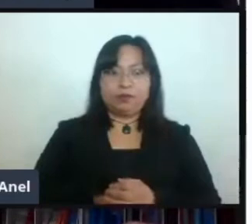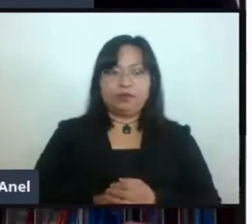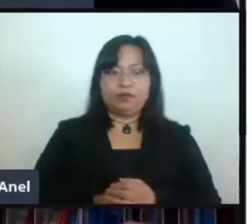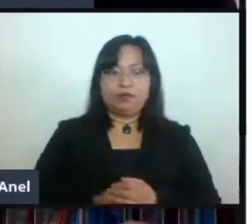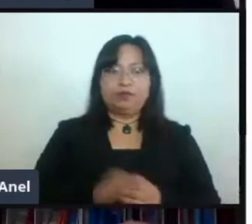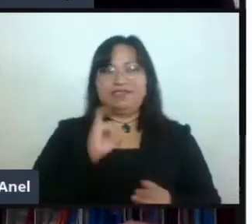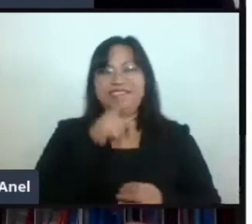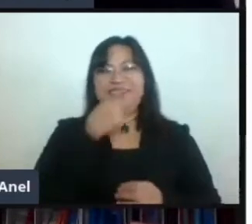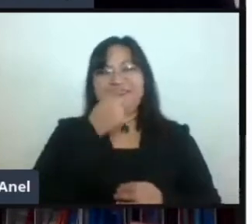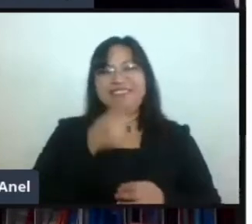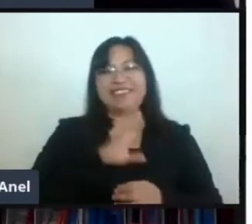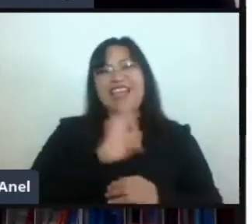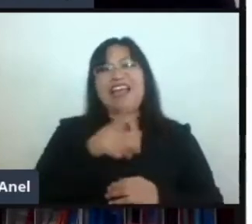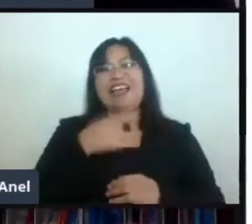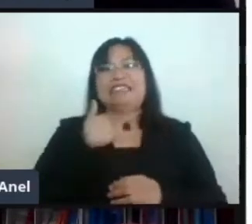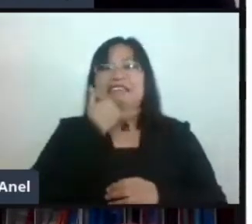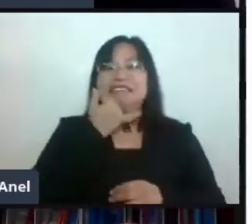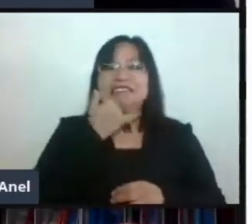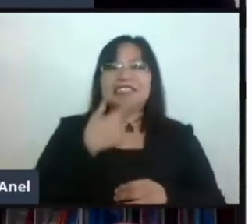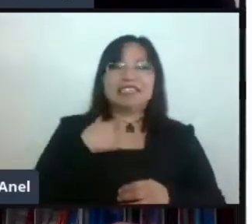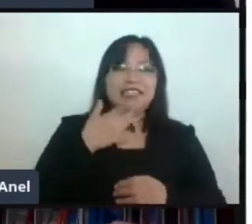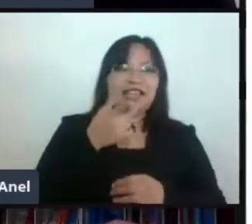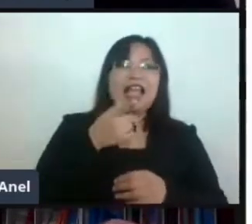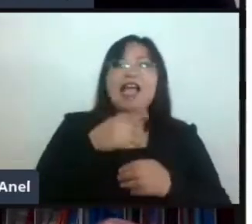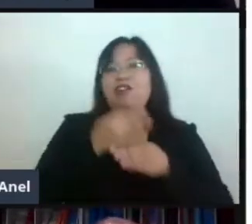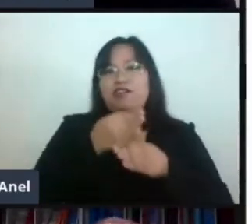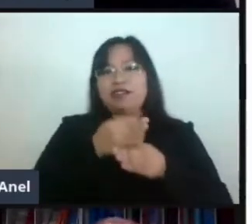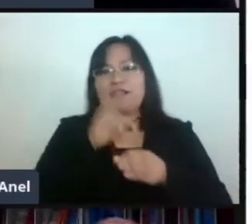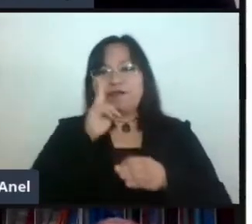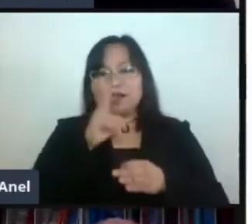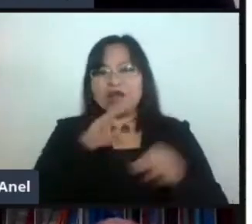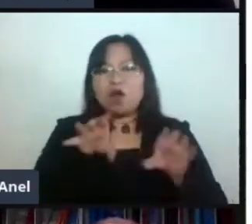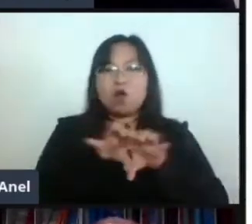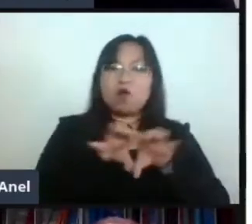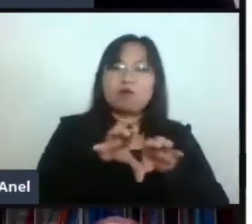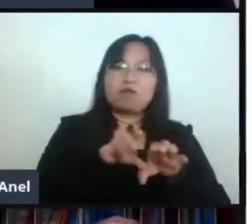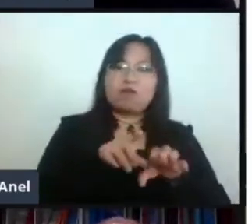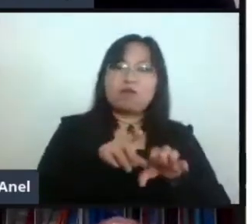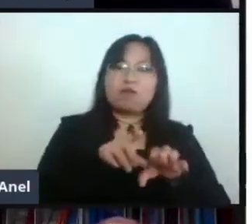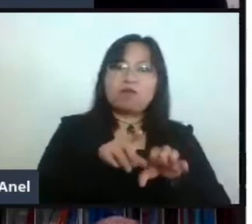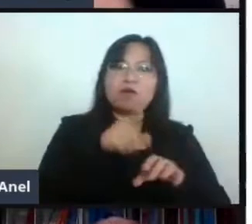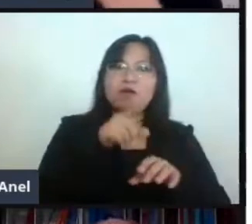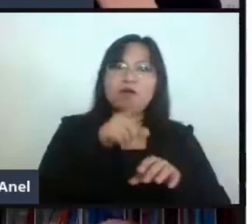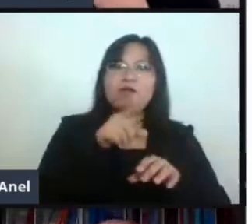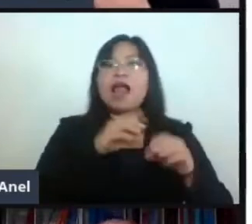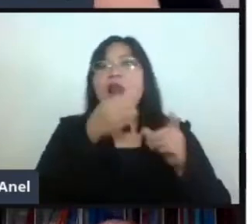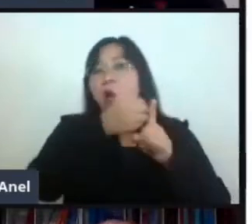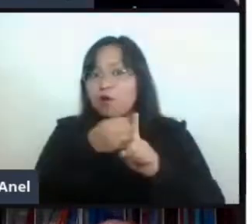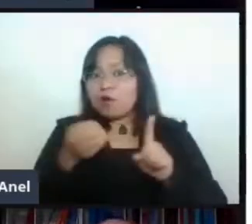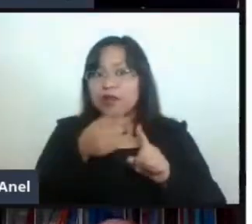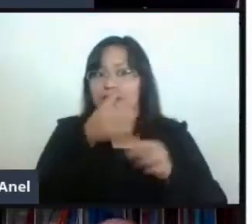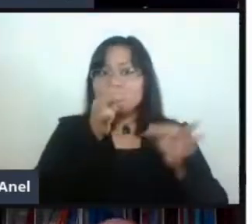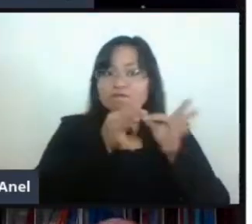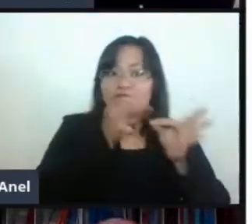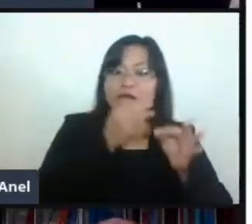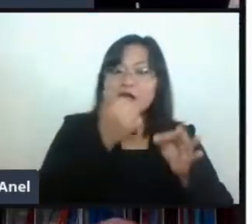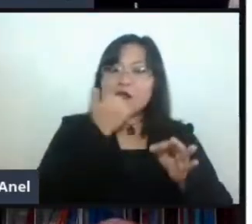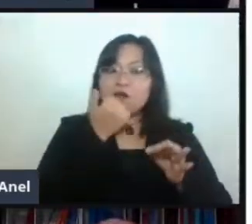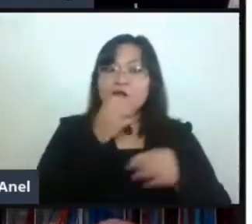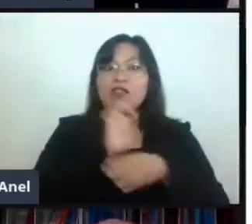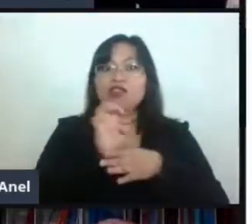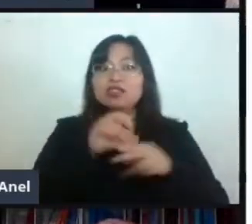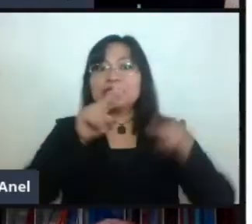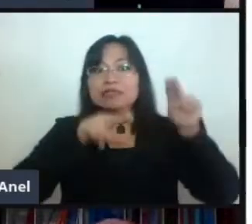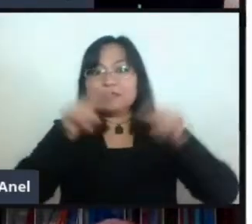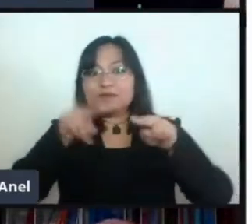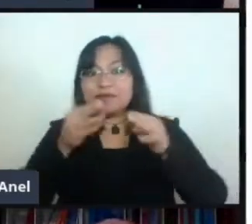Me equivoqué de casilla. Cuenta los elementos de una colección en diferente orden y siempre da el mismo resultado. Entonces, un niño que hace eso, que